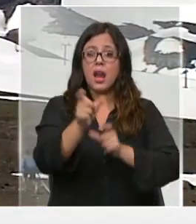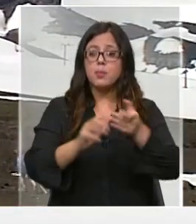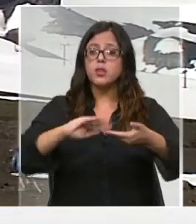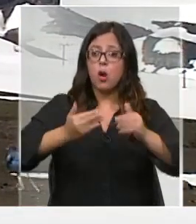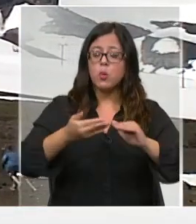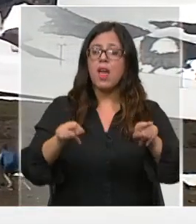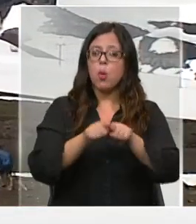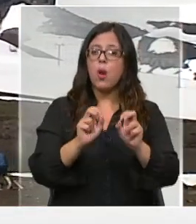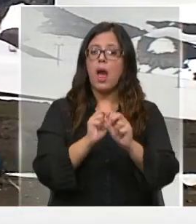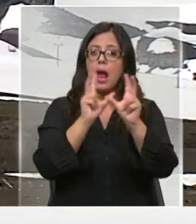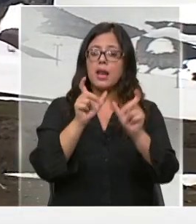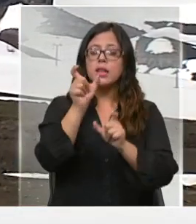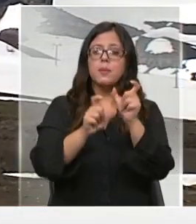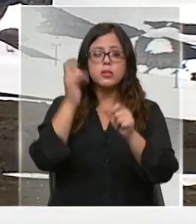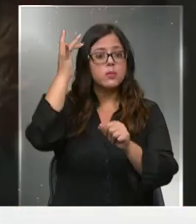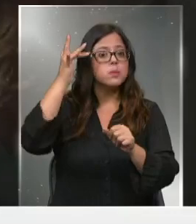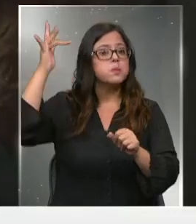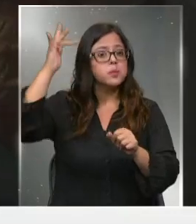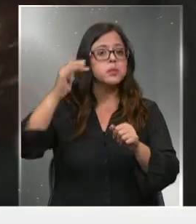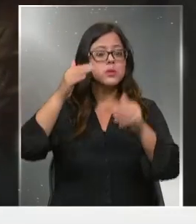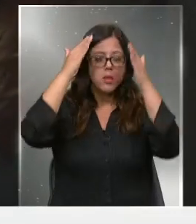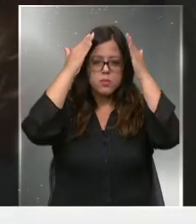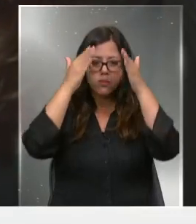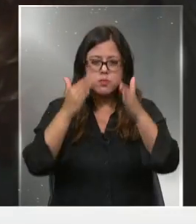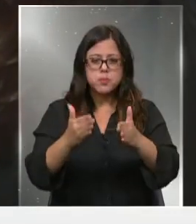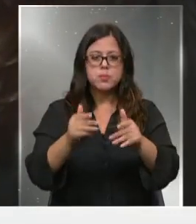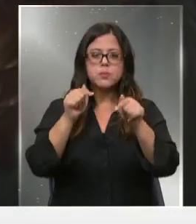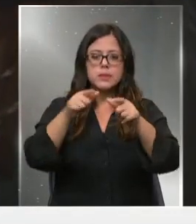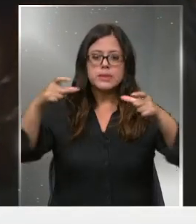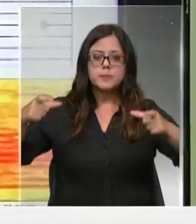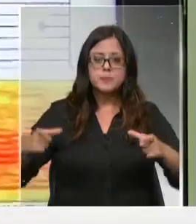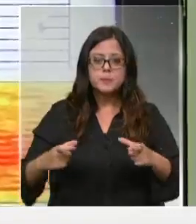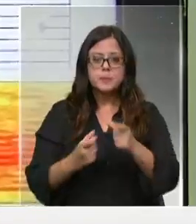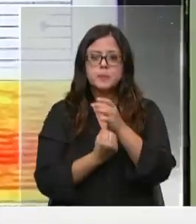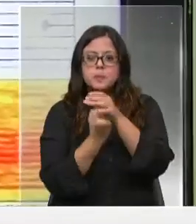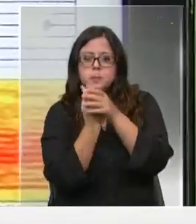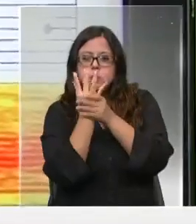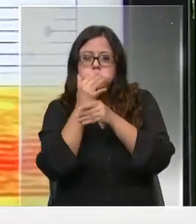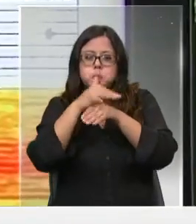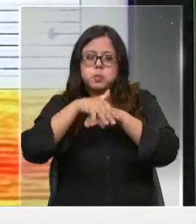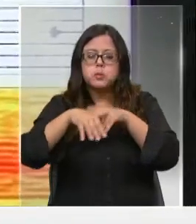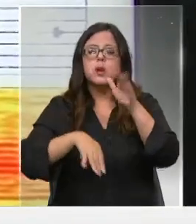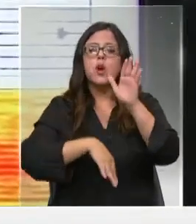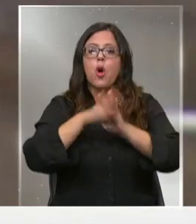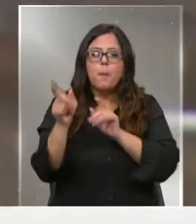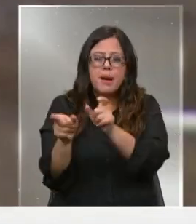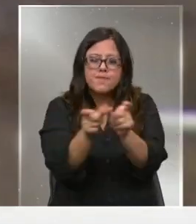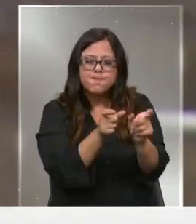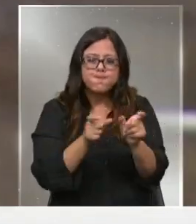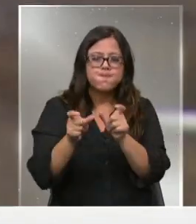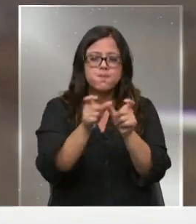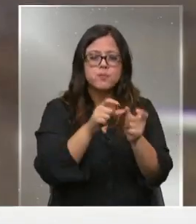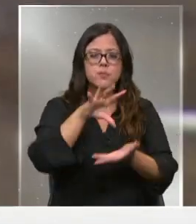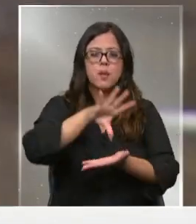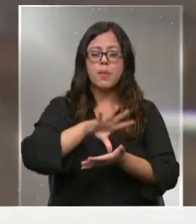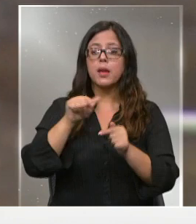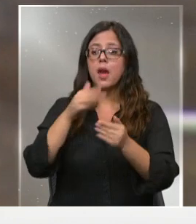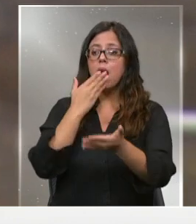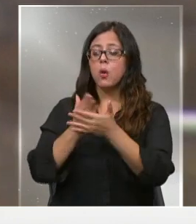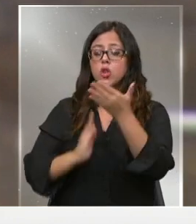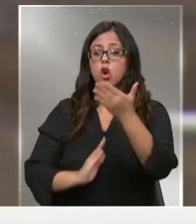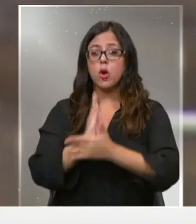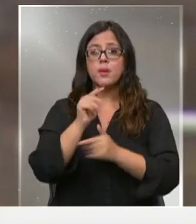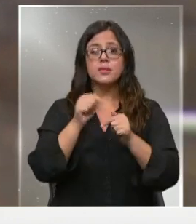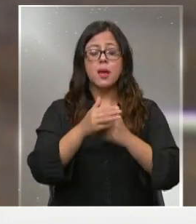alerta y que los expertos pongan mayor atención sobre el macizo más monitoreado a nivel nacional. Cuando comienza este proceso